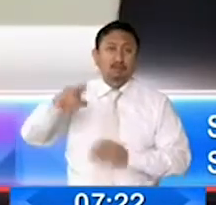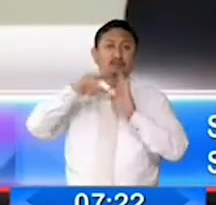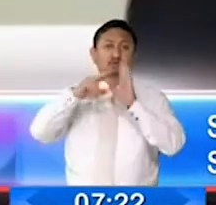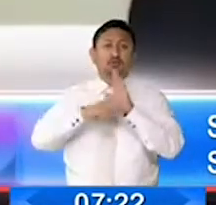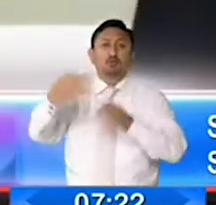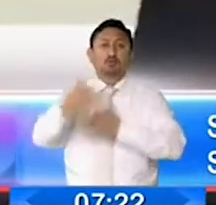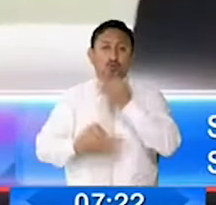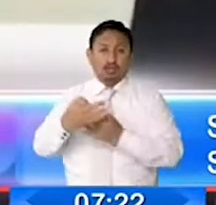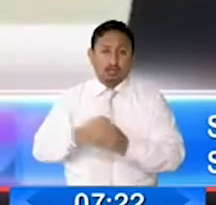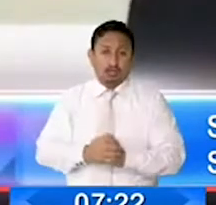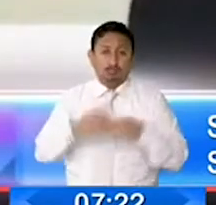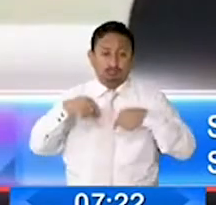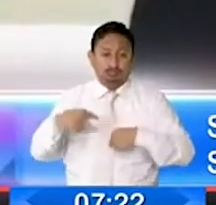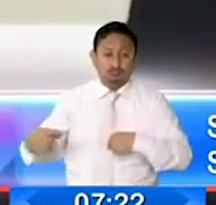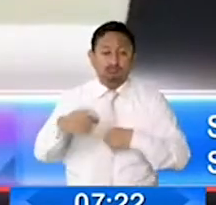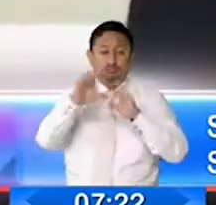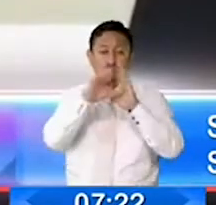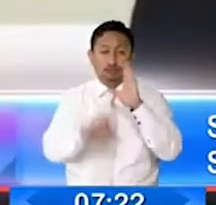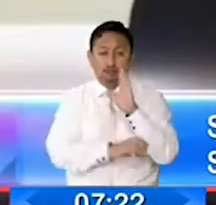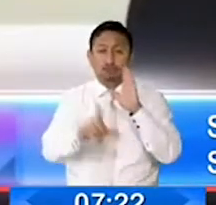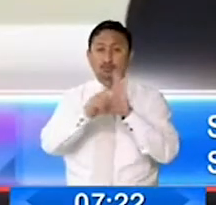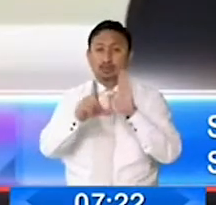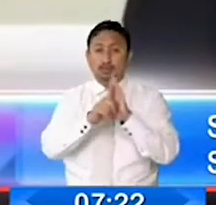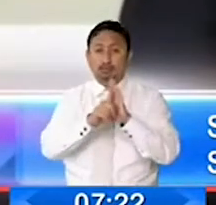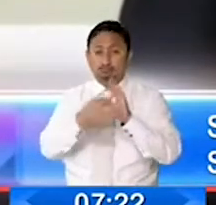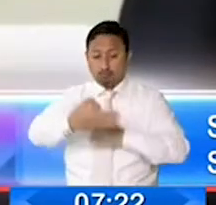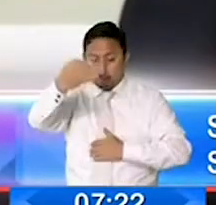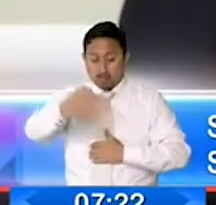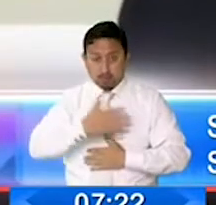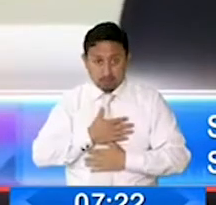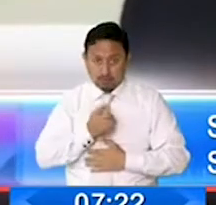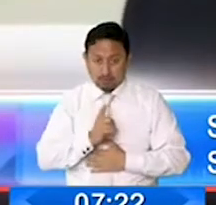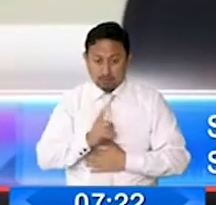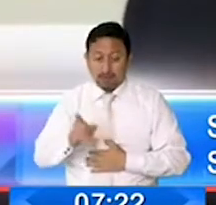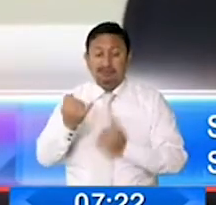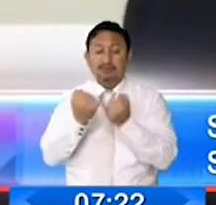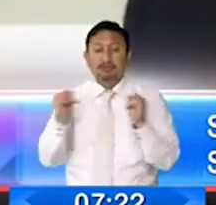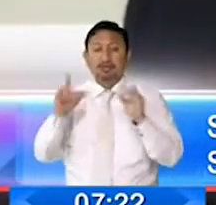normas jurídicas a la Constitución y la ley, que garantizan, no lo digo yo, la